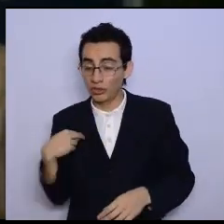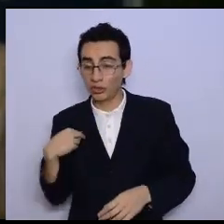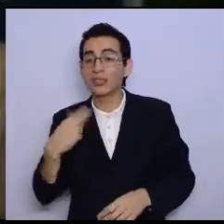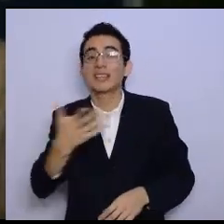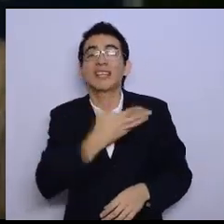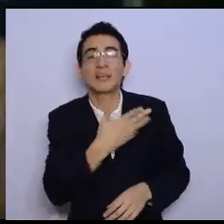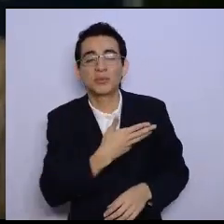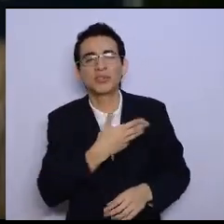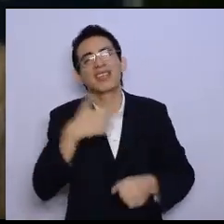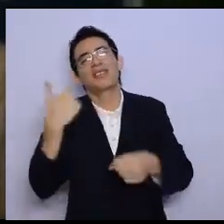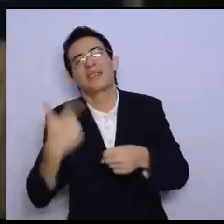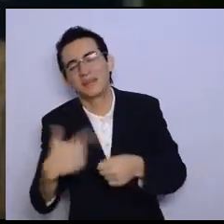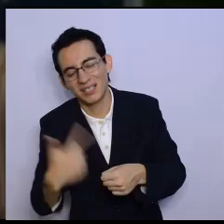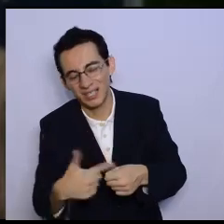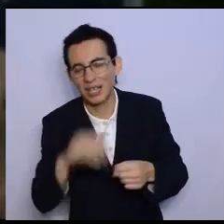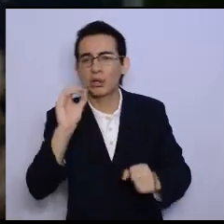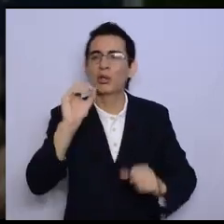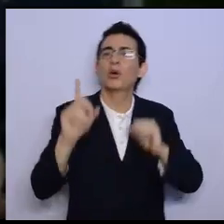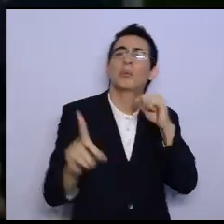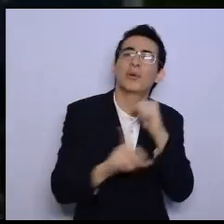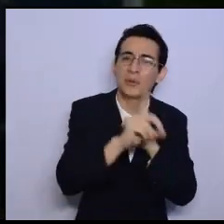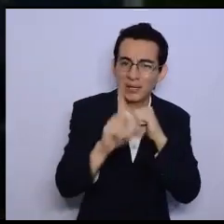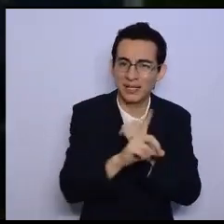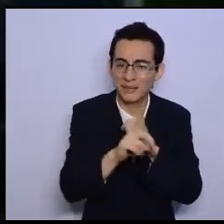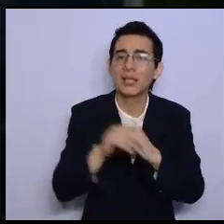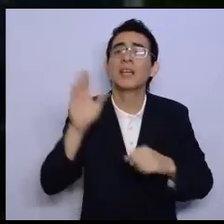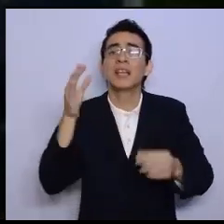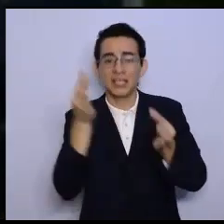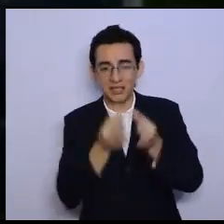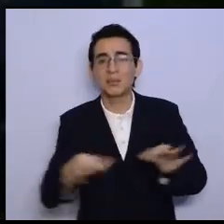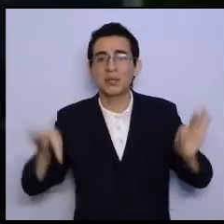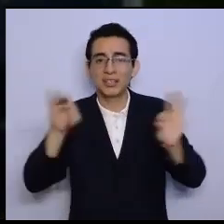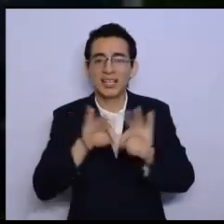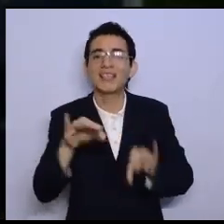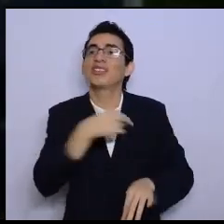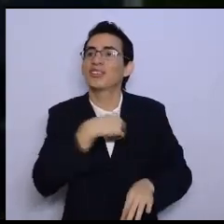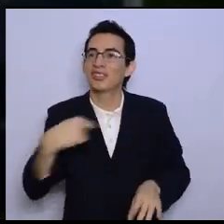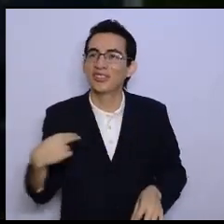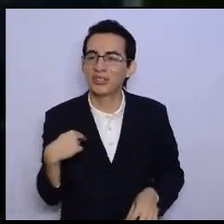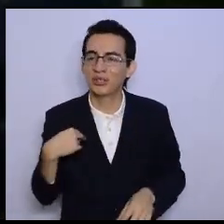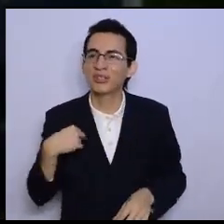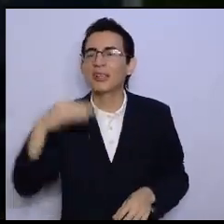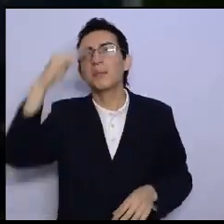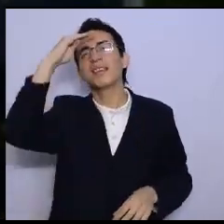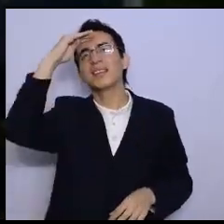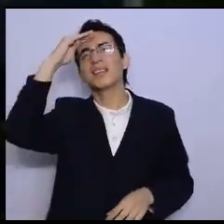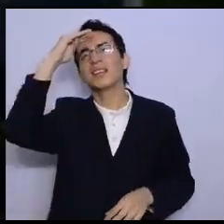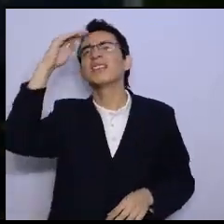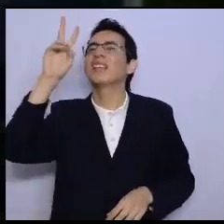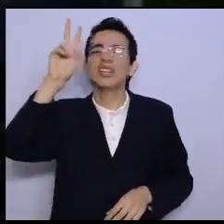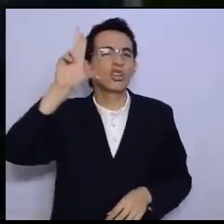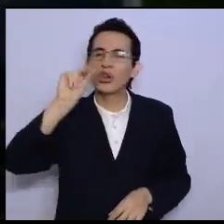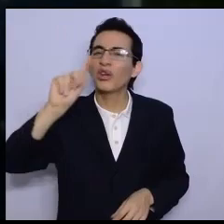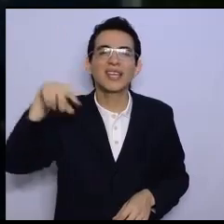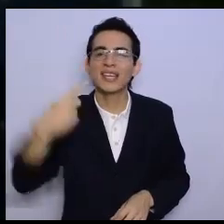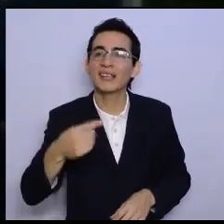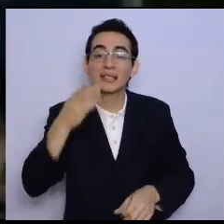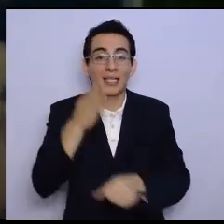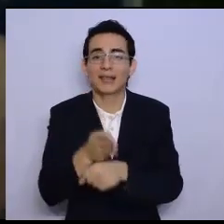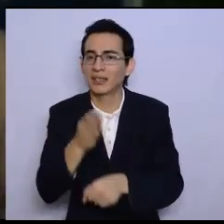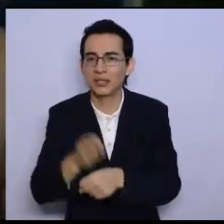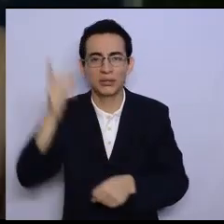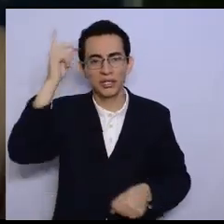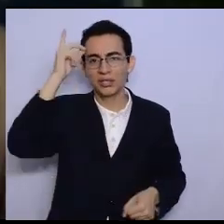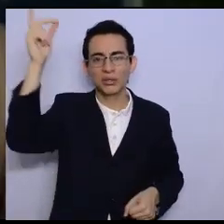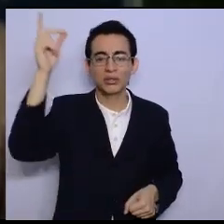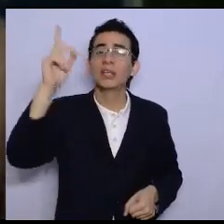Dios. Tenemos que saber y entender que Dios no nos abandonará. ¿Por qué? Porque en el caso de nosotros ya nuestros pecados han